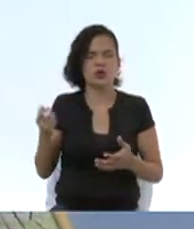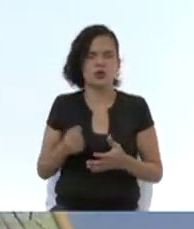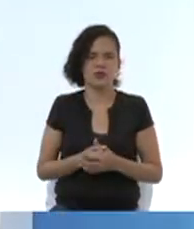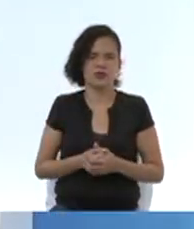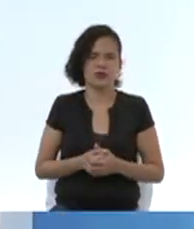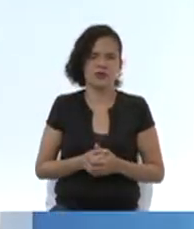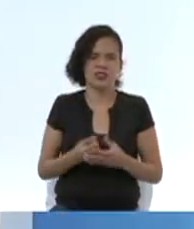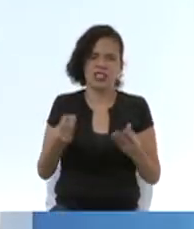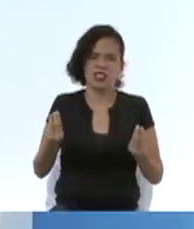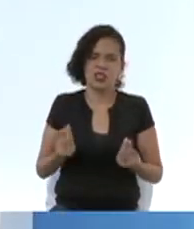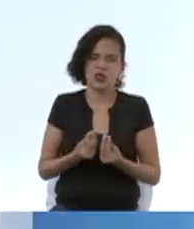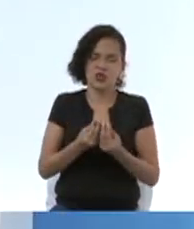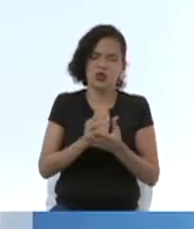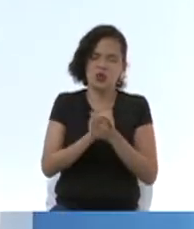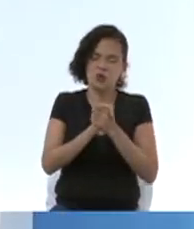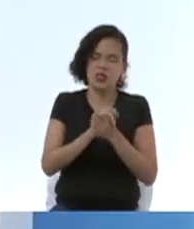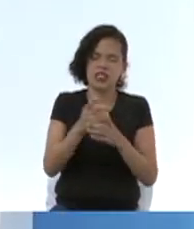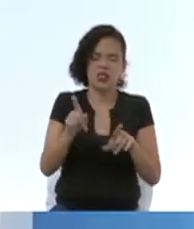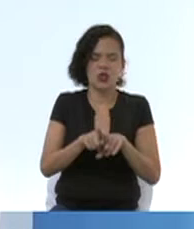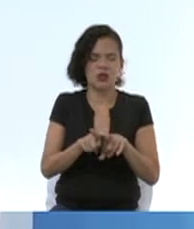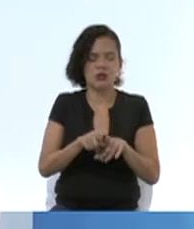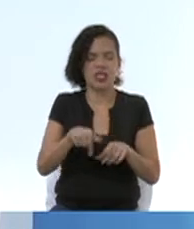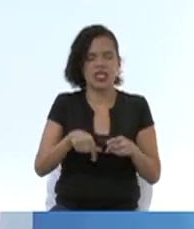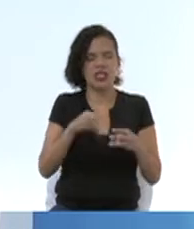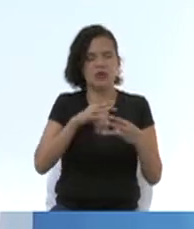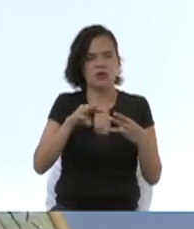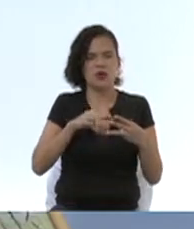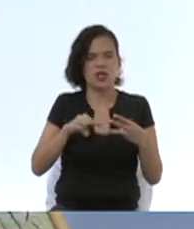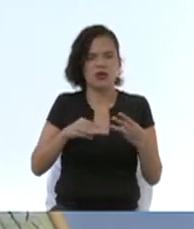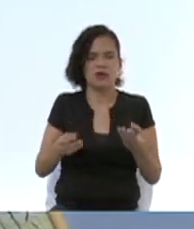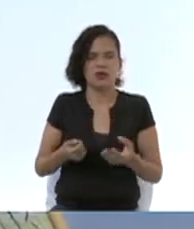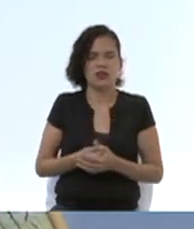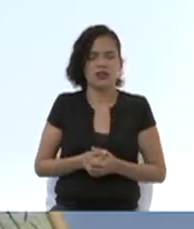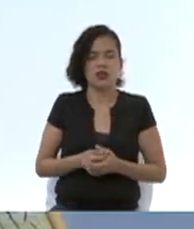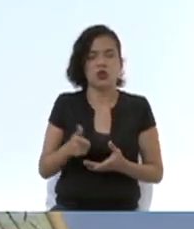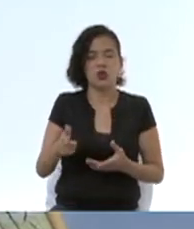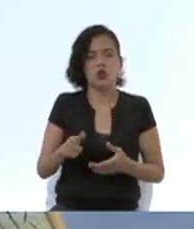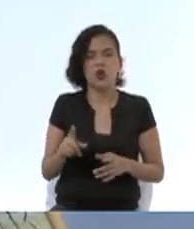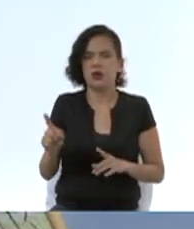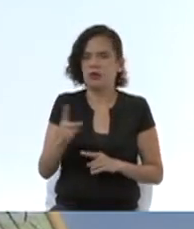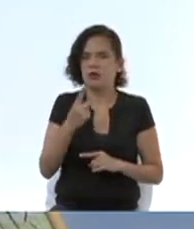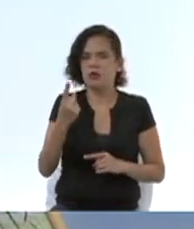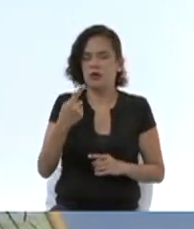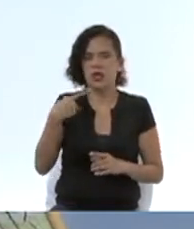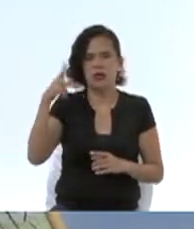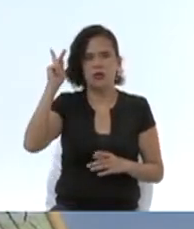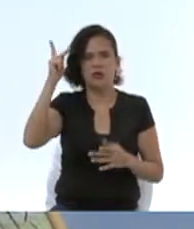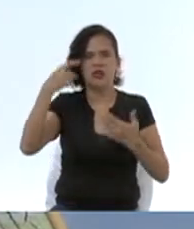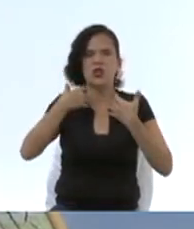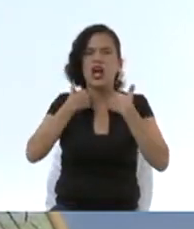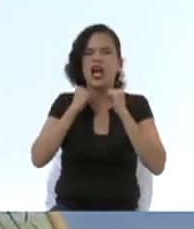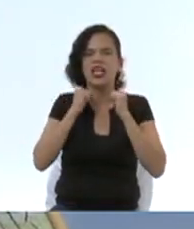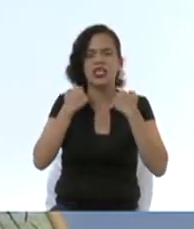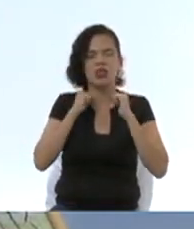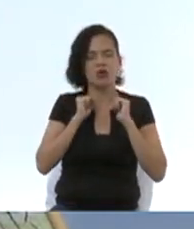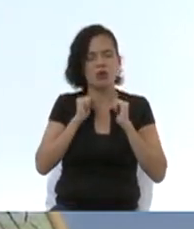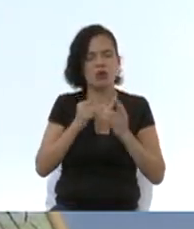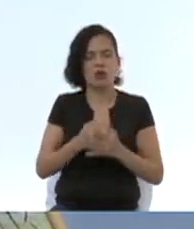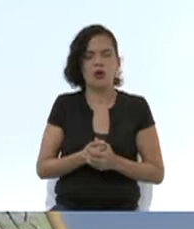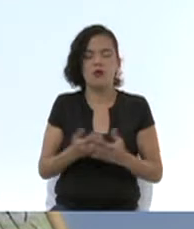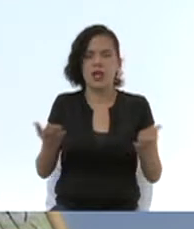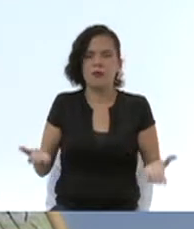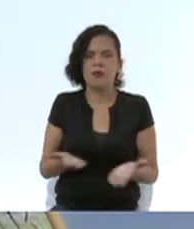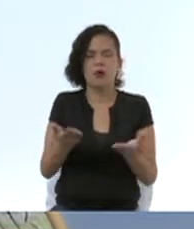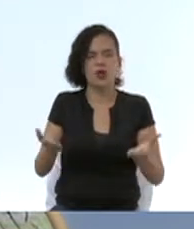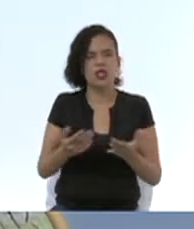ser tu compañero también en este programa. Claro. Por supuesto que sí, tuve el privilegio que, bueno, el profesor Aristóbulo fue quien me